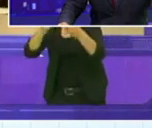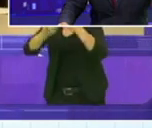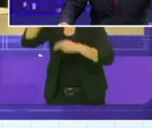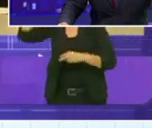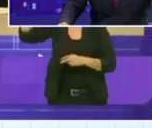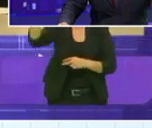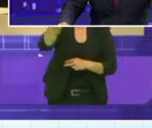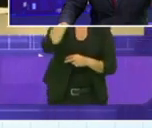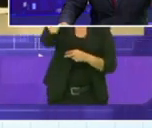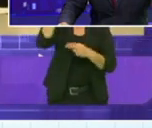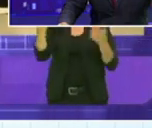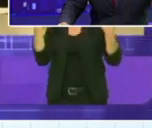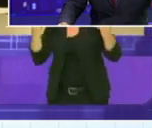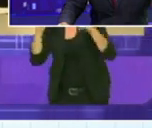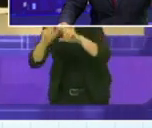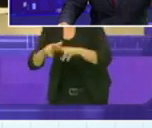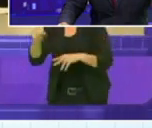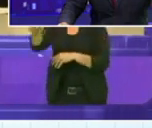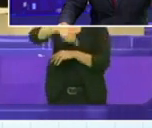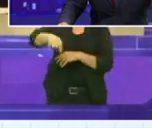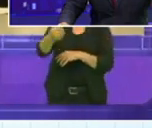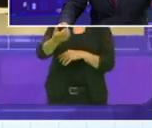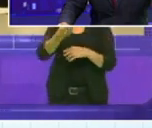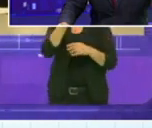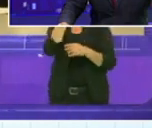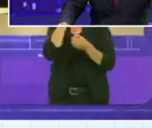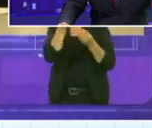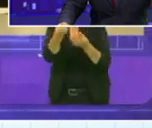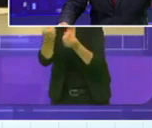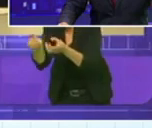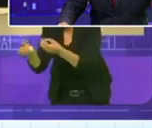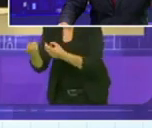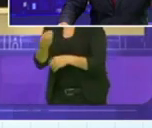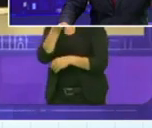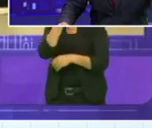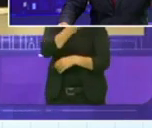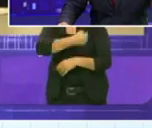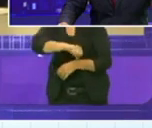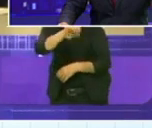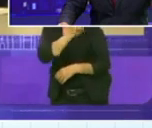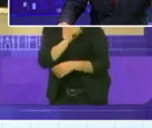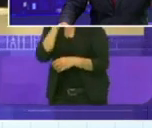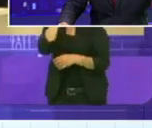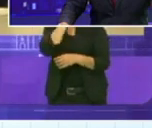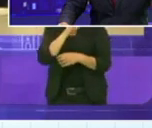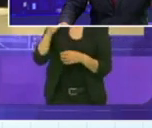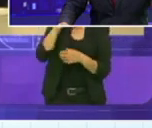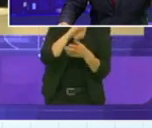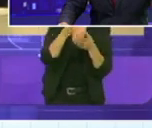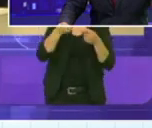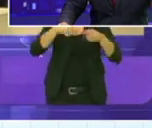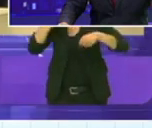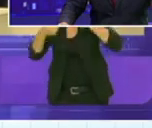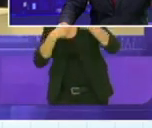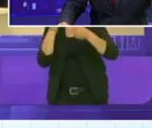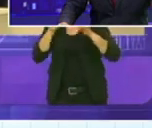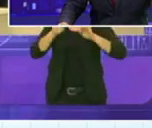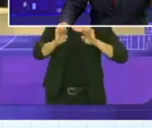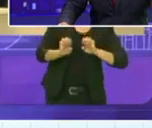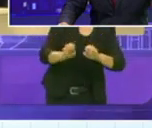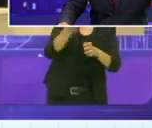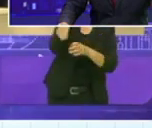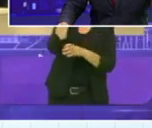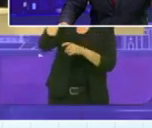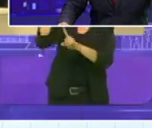candidaturas se sintieron con la posibilidad de esta parte que yo te decía de hablar a cuadro y decir soy tal persona vota por mí y además